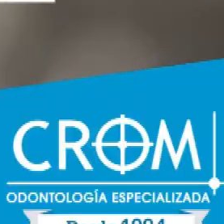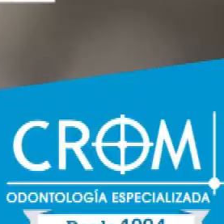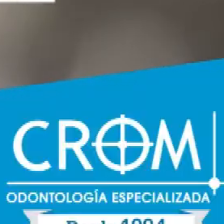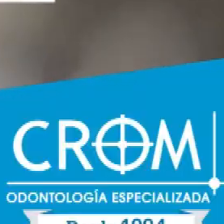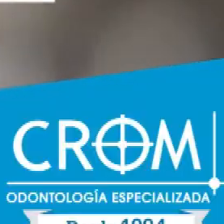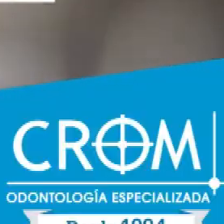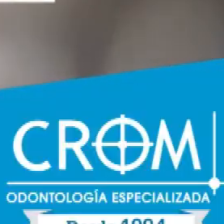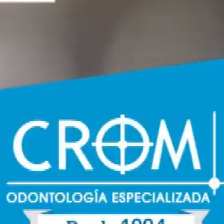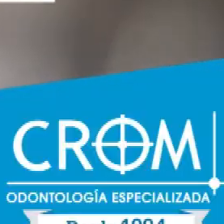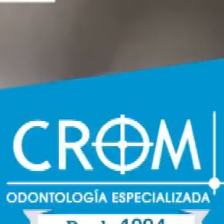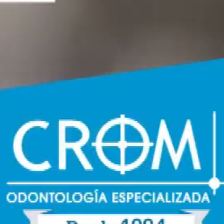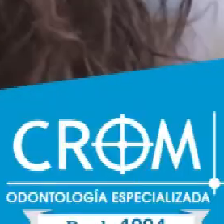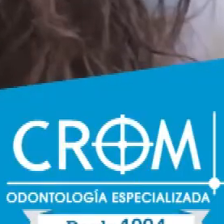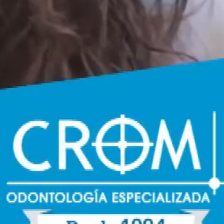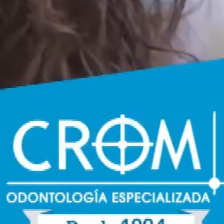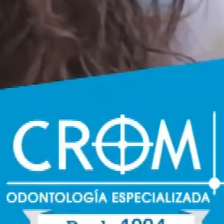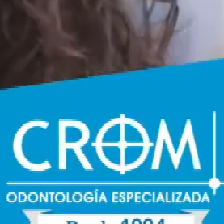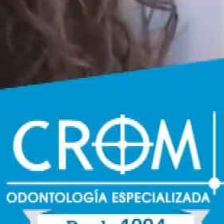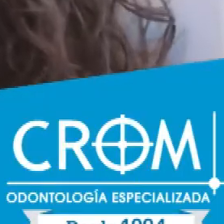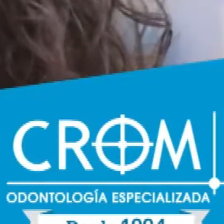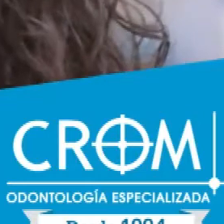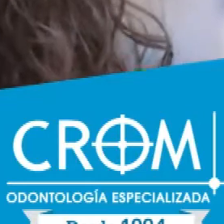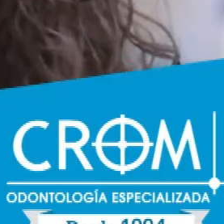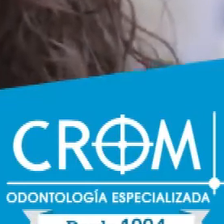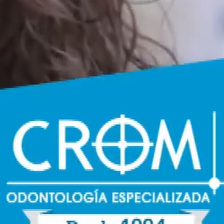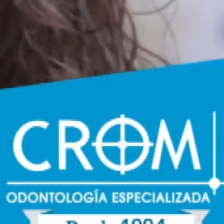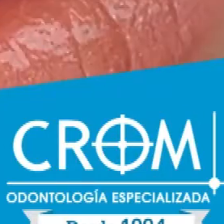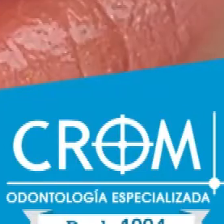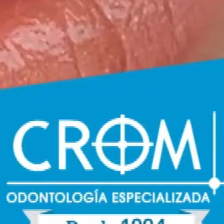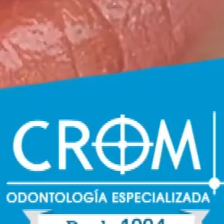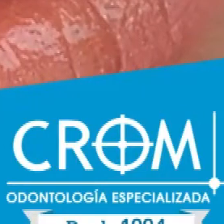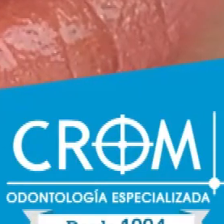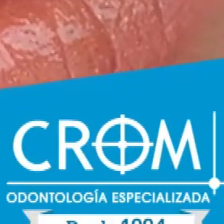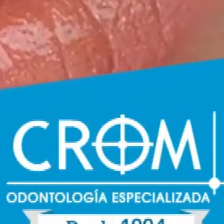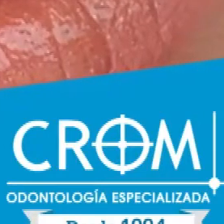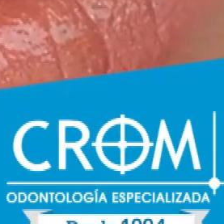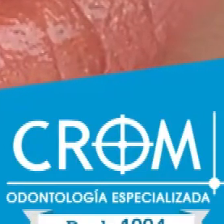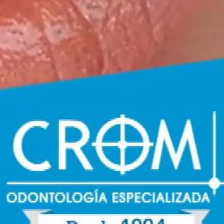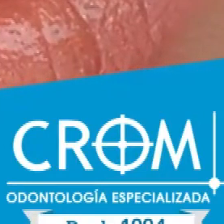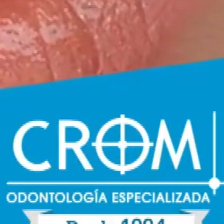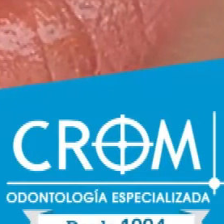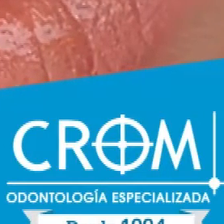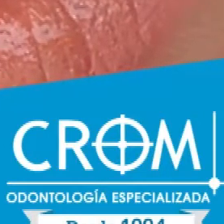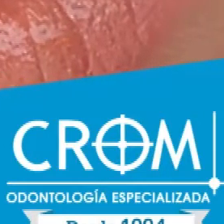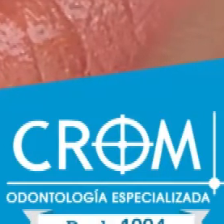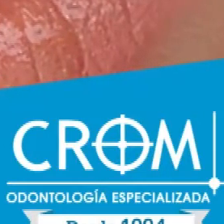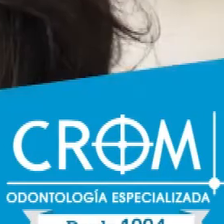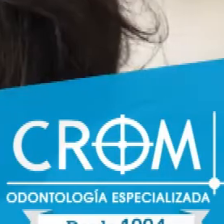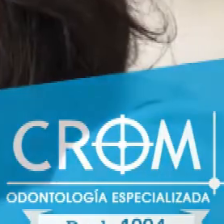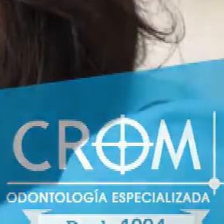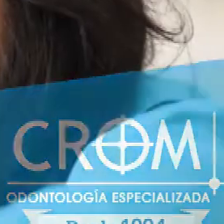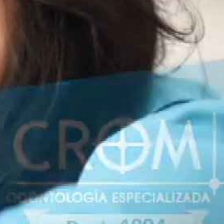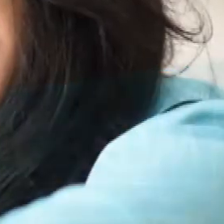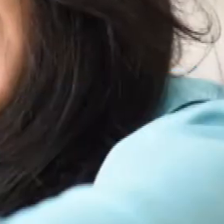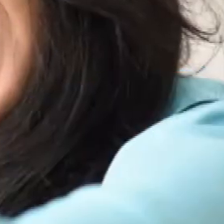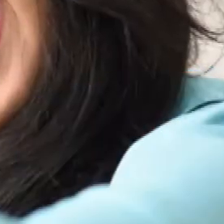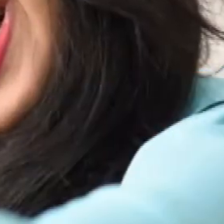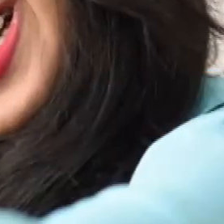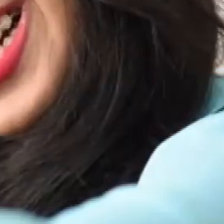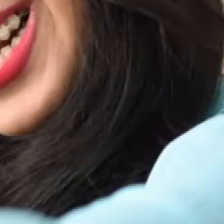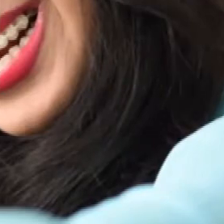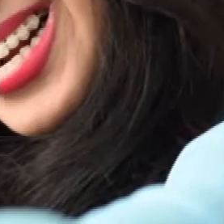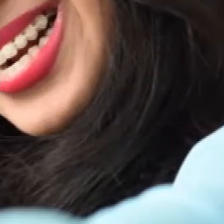Si quieres que no se note tu ortodoncia, los brackets transparentes son para ti. Más estética con excelentes resultados. Y sonríe sin